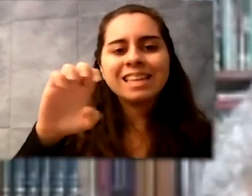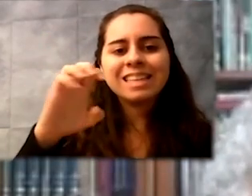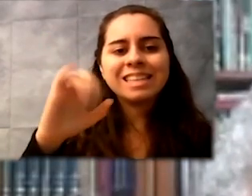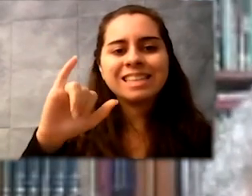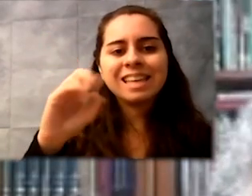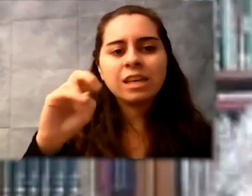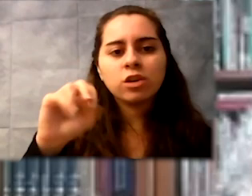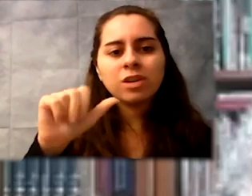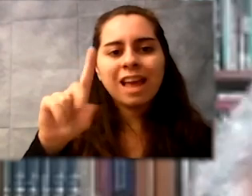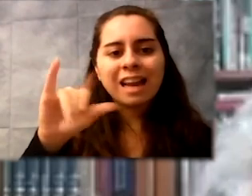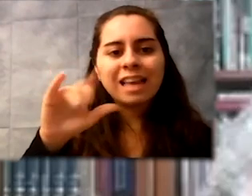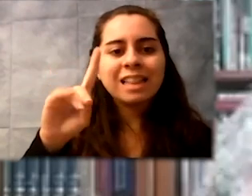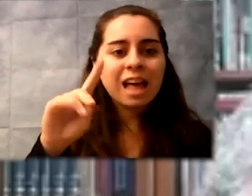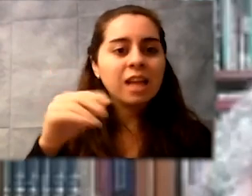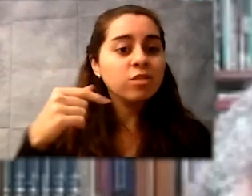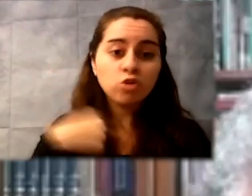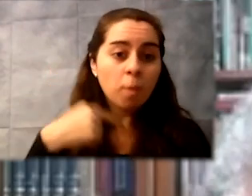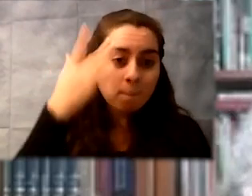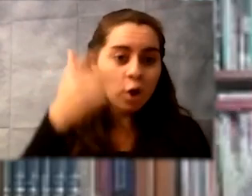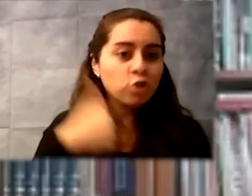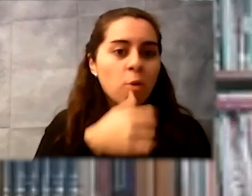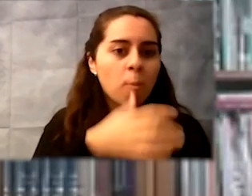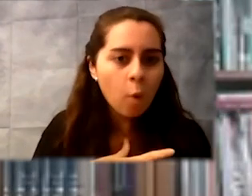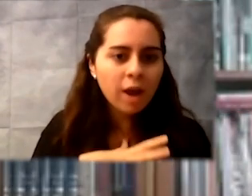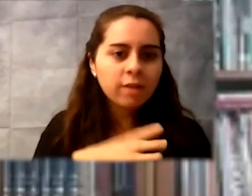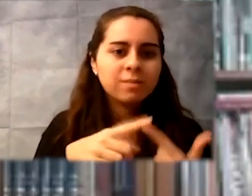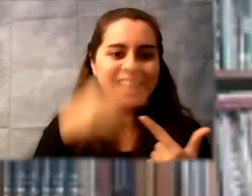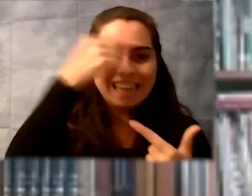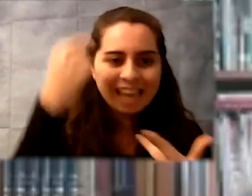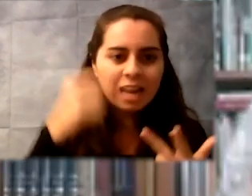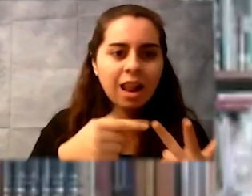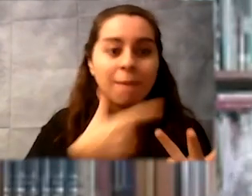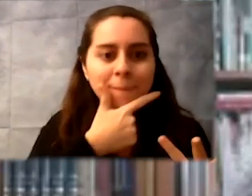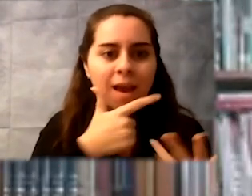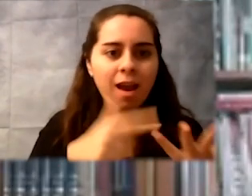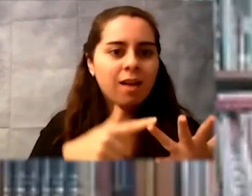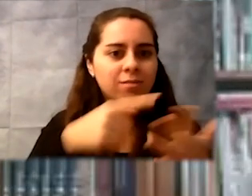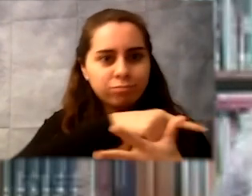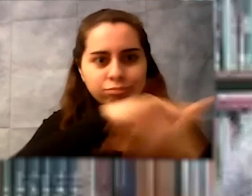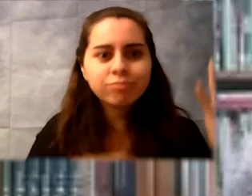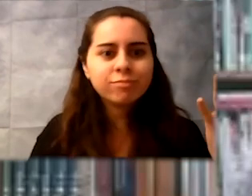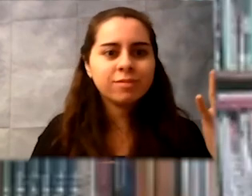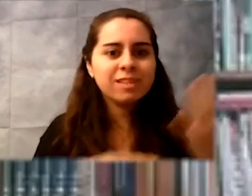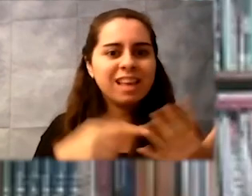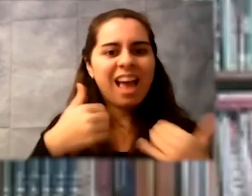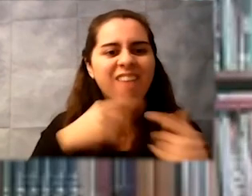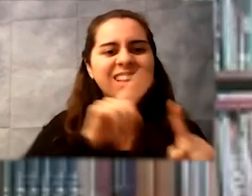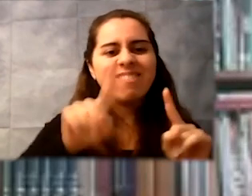como una mujer lesbiana, desde los años 70 hasta el día de hoy, y como senadora, que eso podríamos hablar en otro